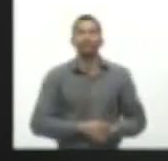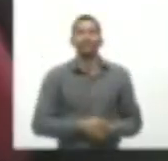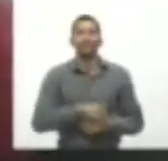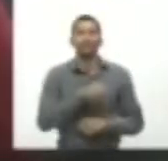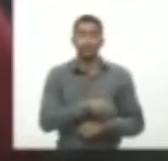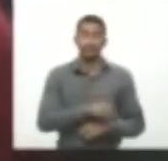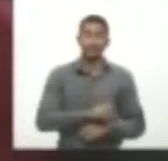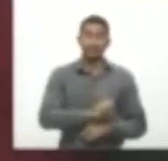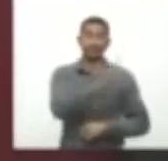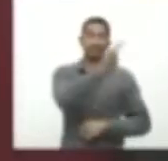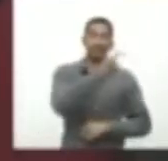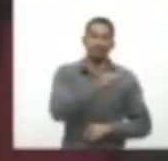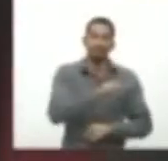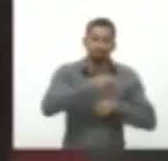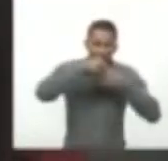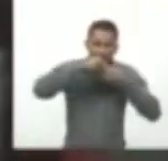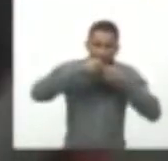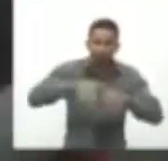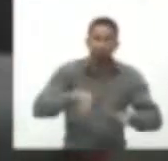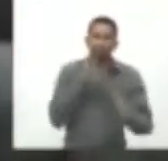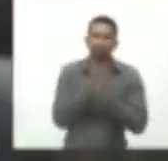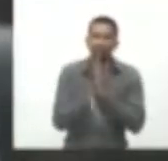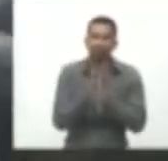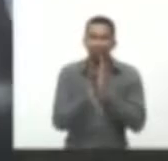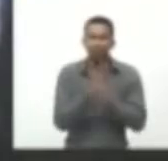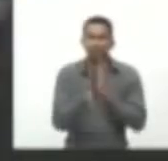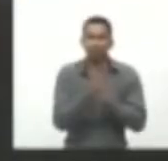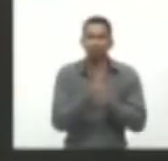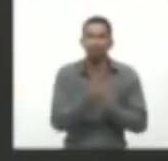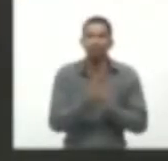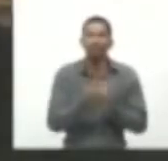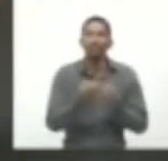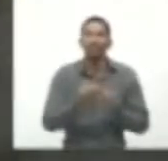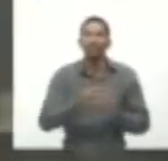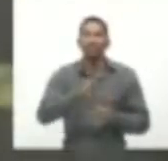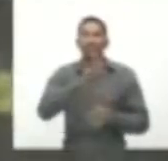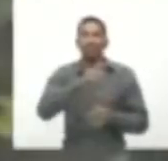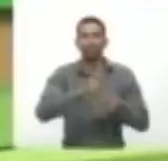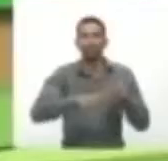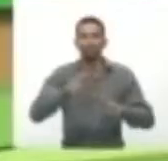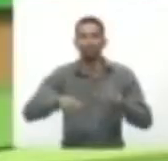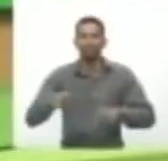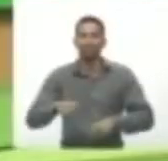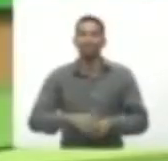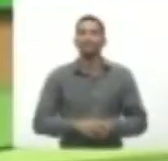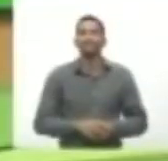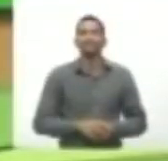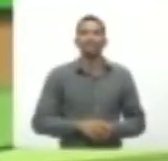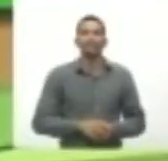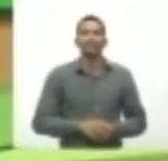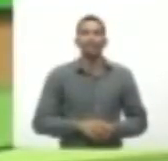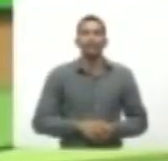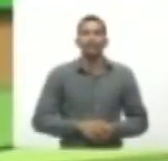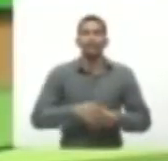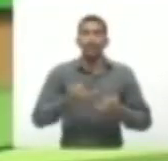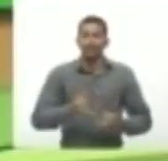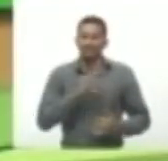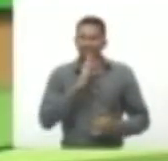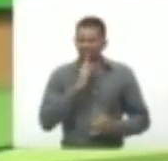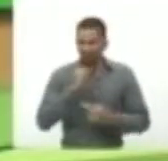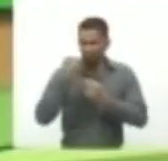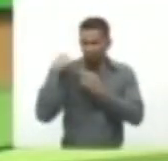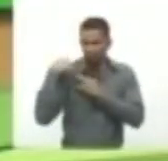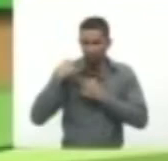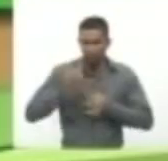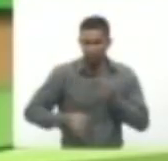ventilador que de este escándalo que en Colombia ya cuenta con 4 implicados. Bien, el juez que lleva el caso del exministro